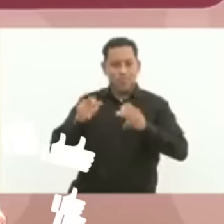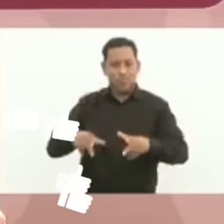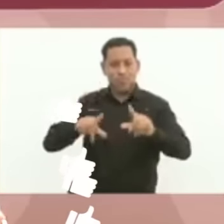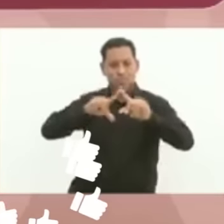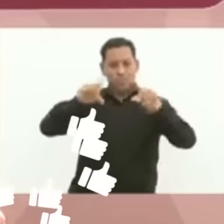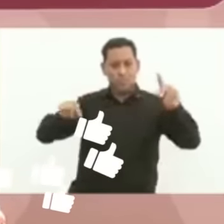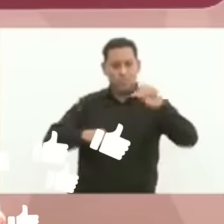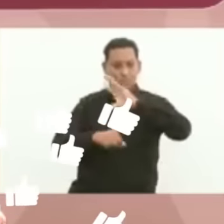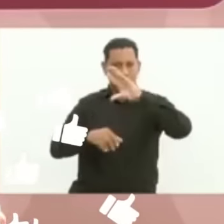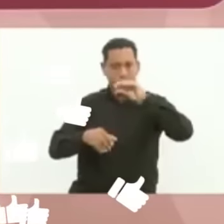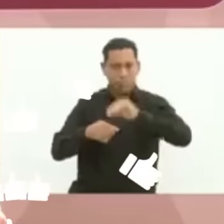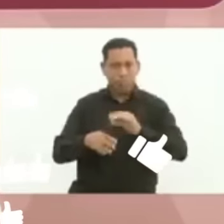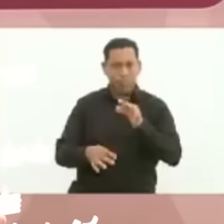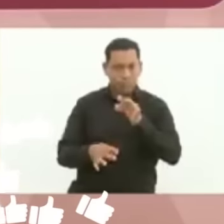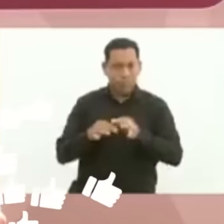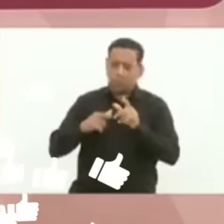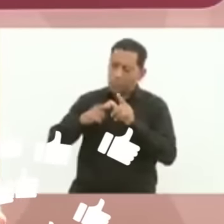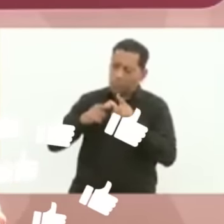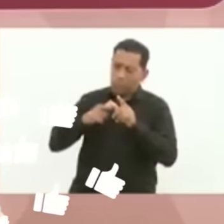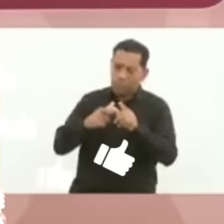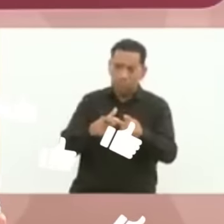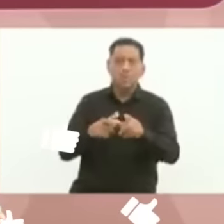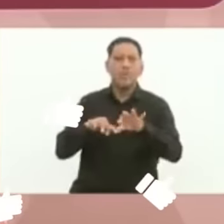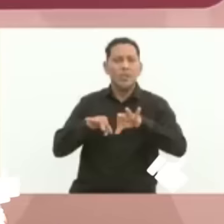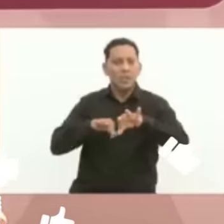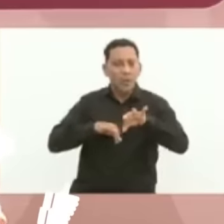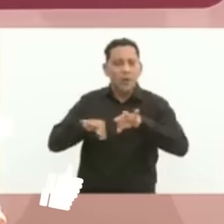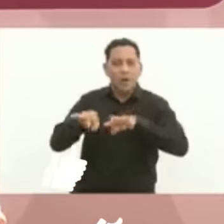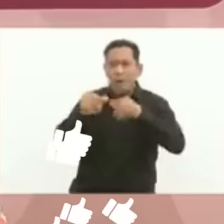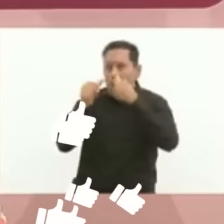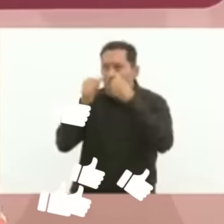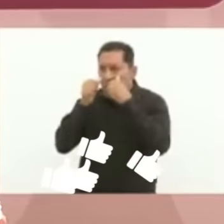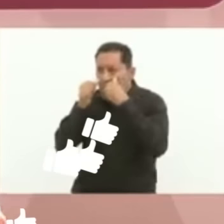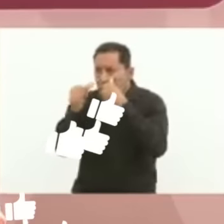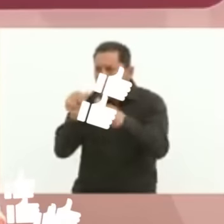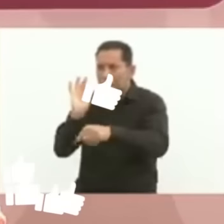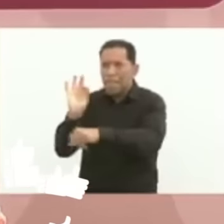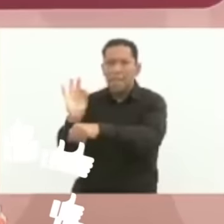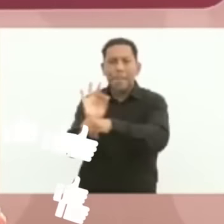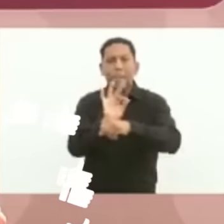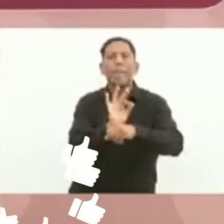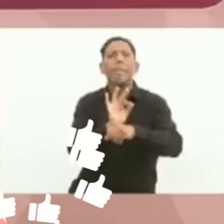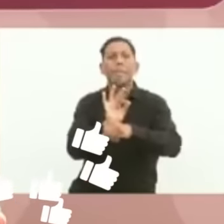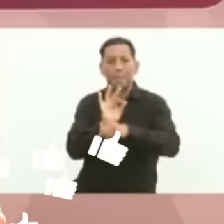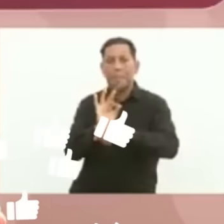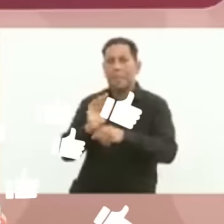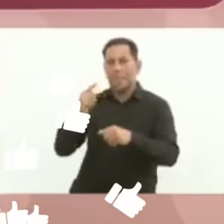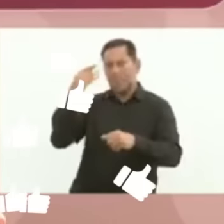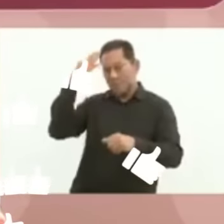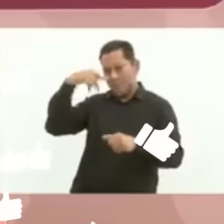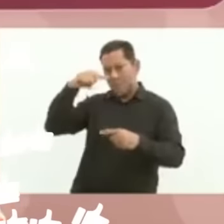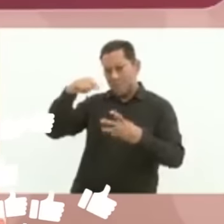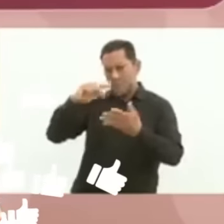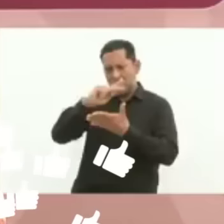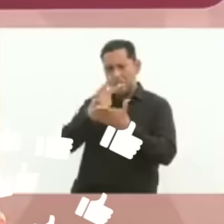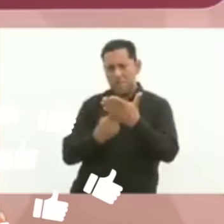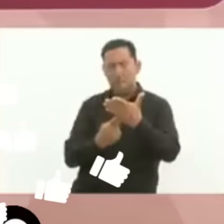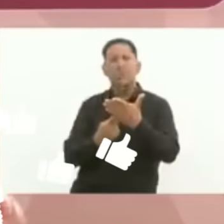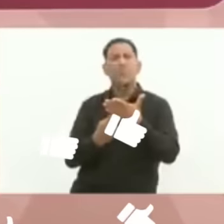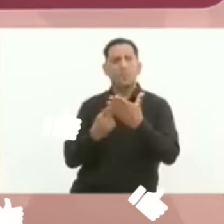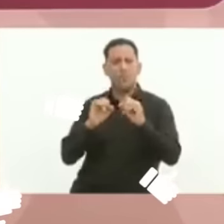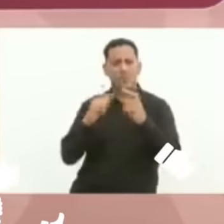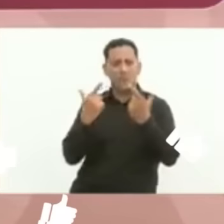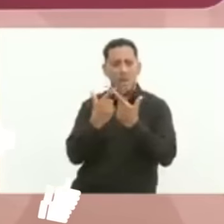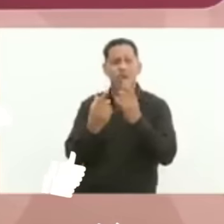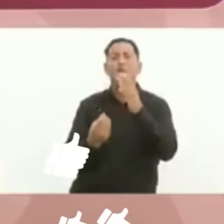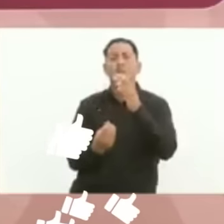México que vamos a seguir trabajando por ustedes vamos a mantener los programas sociales nuevos programas